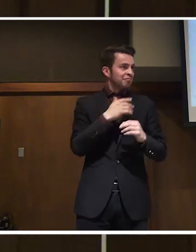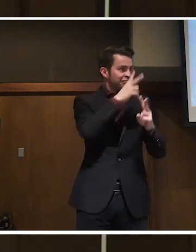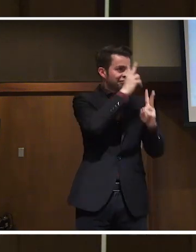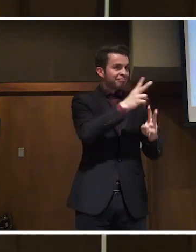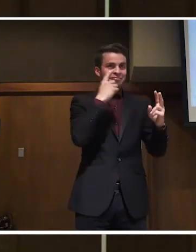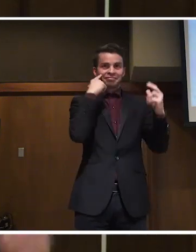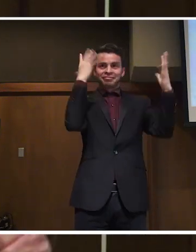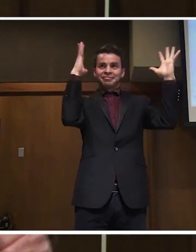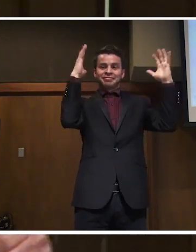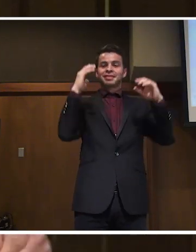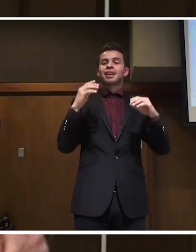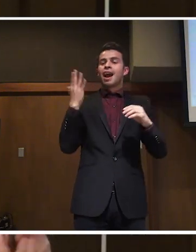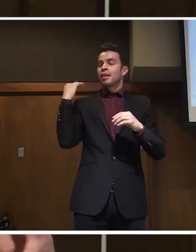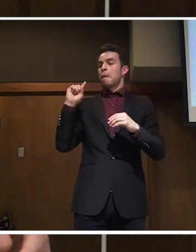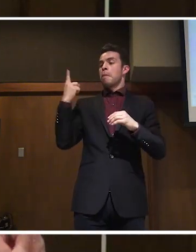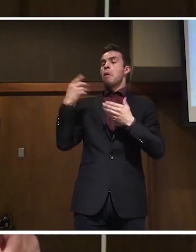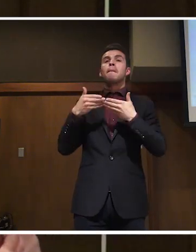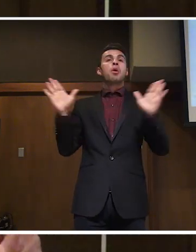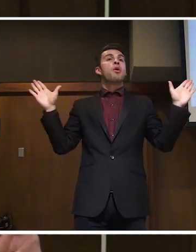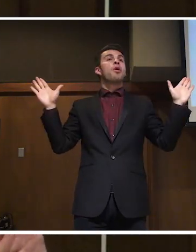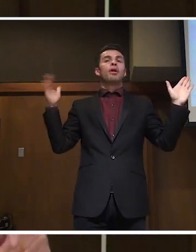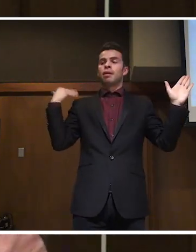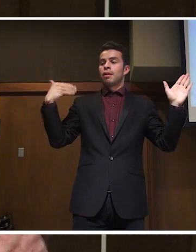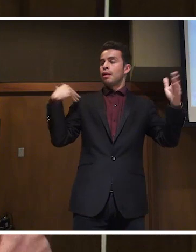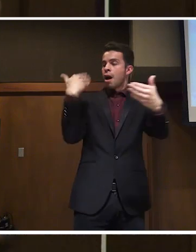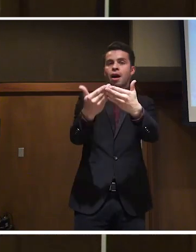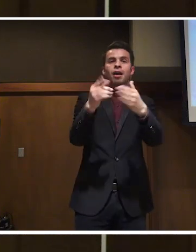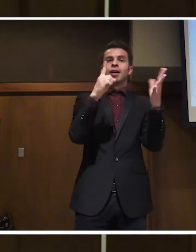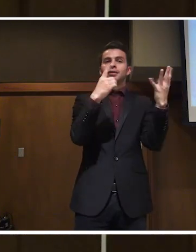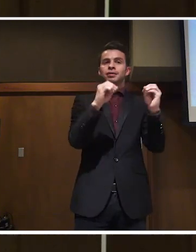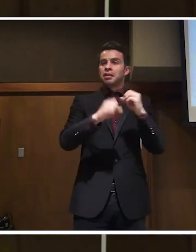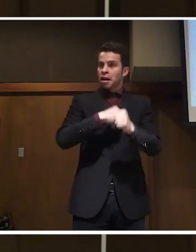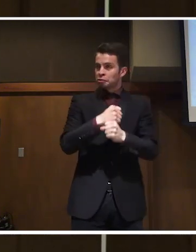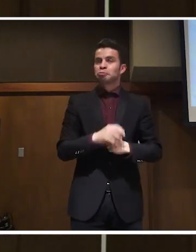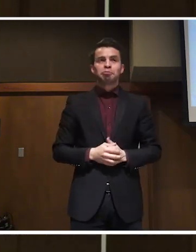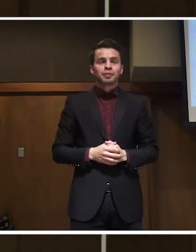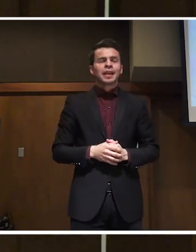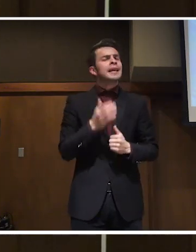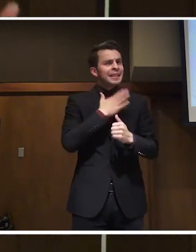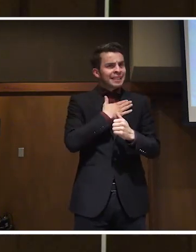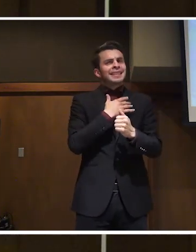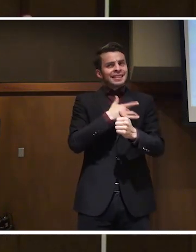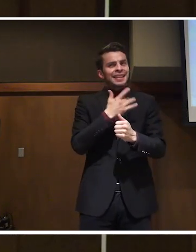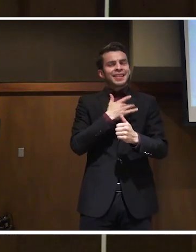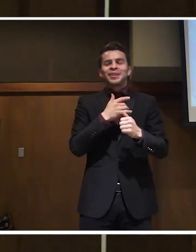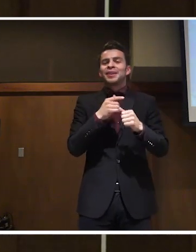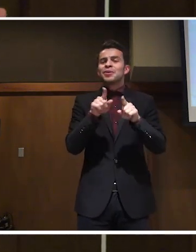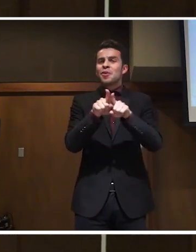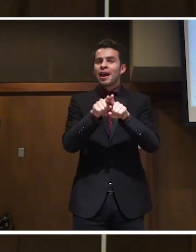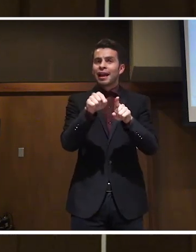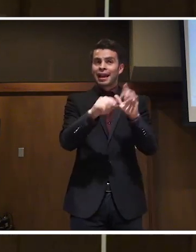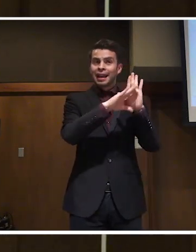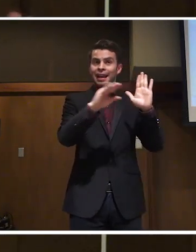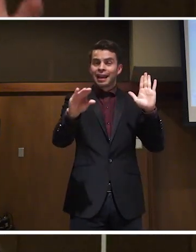de actividad de la Luis Ángel Arango, en la que yo insisto en que siempre lo fundamental ha sido una actitud general de que